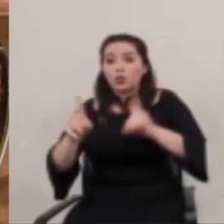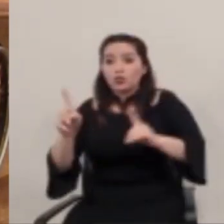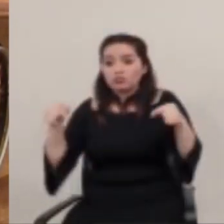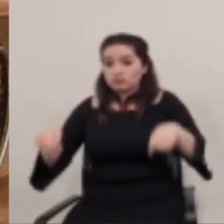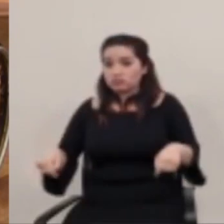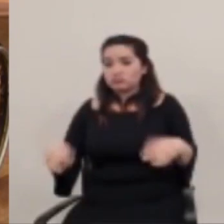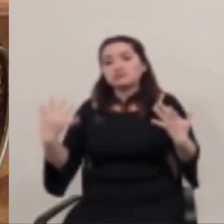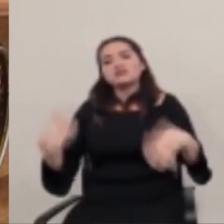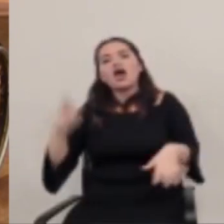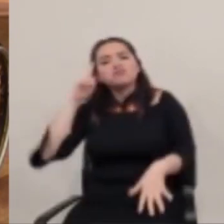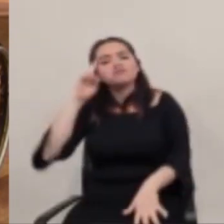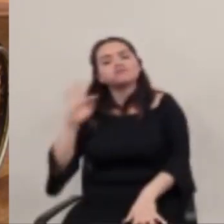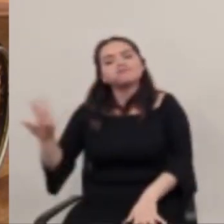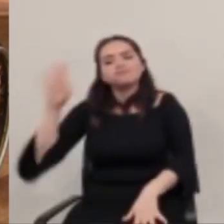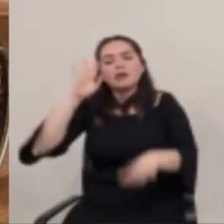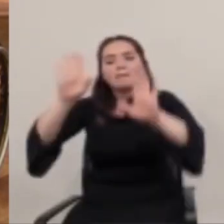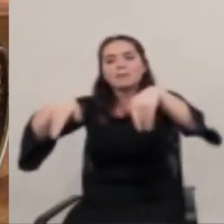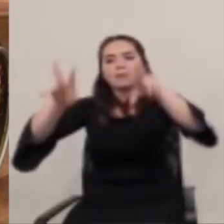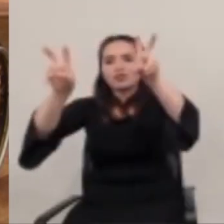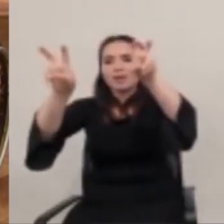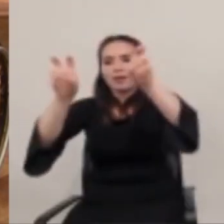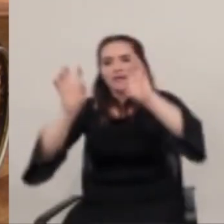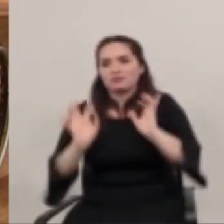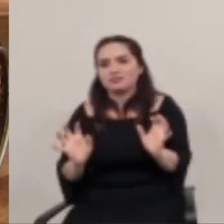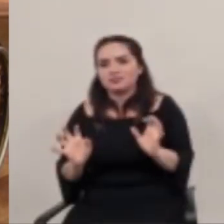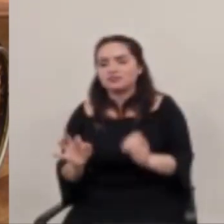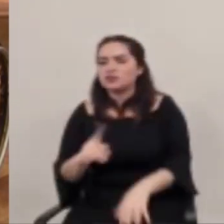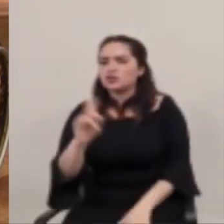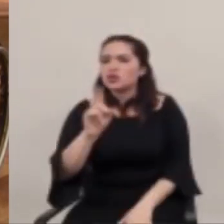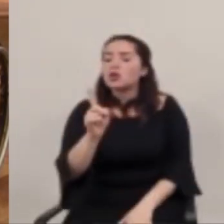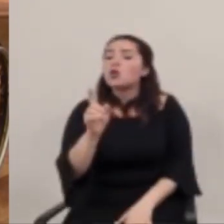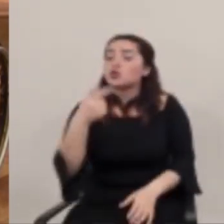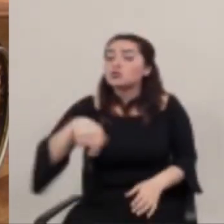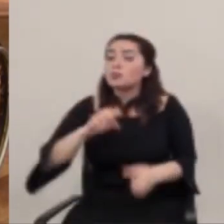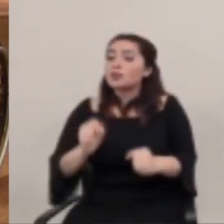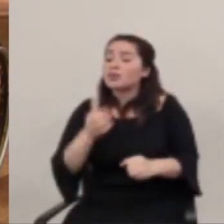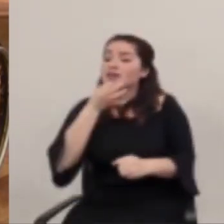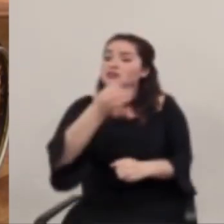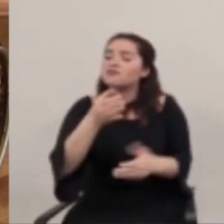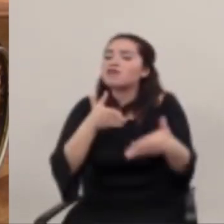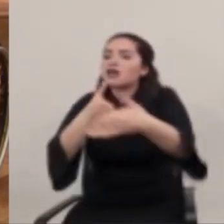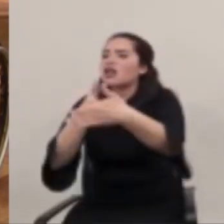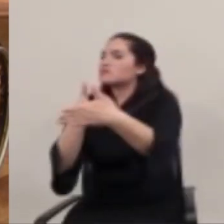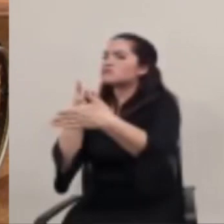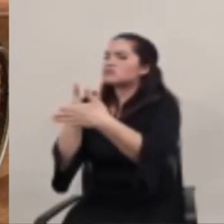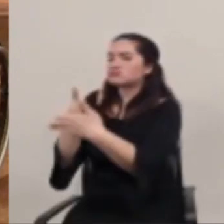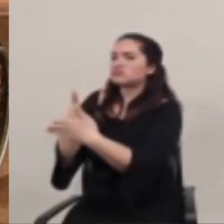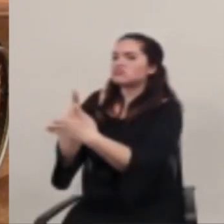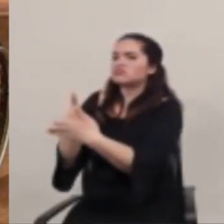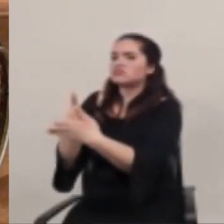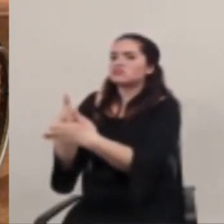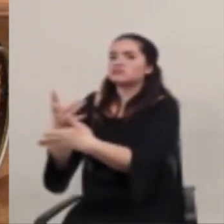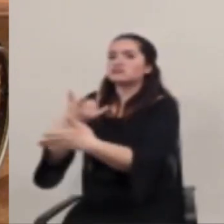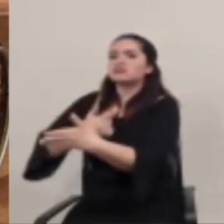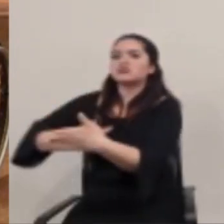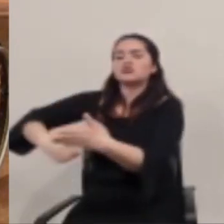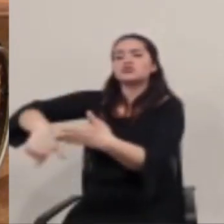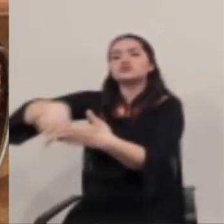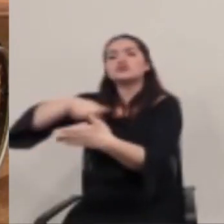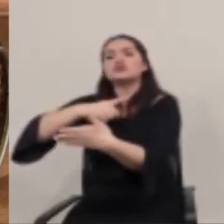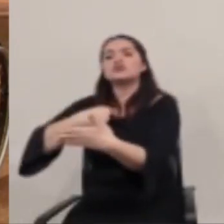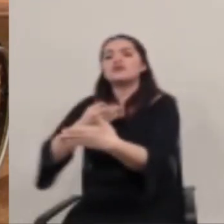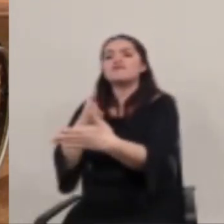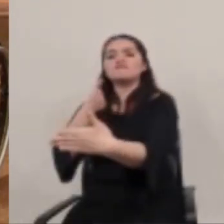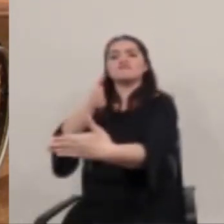ese tema, pero creo que no está de más decirlo. En las barreras me refiero a través de las cuales ponemos a las personas